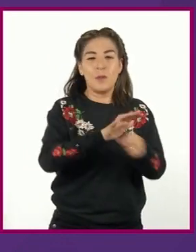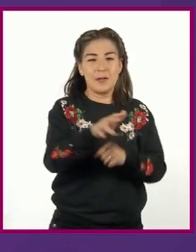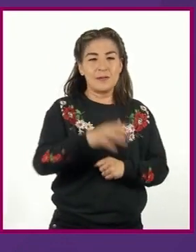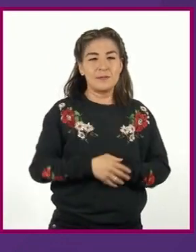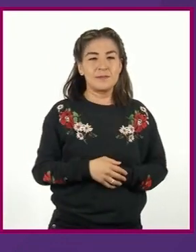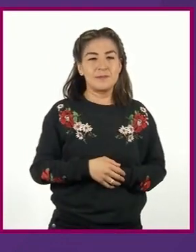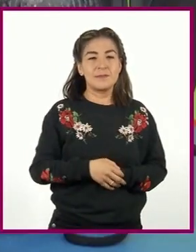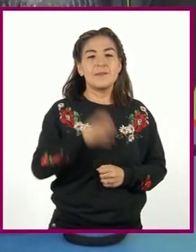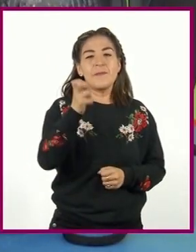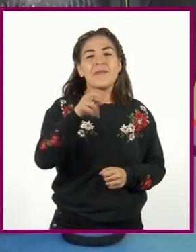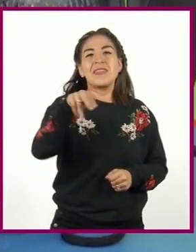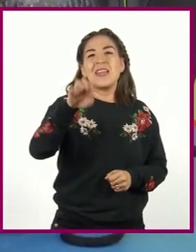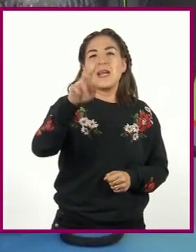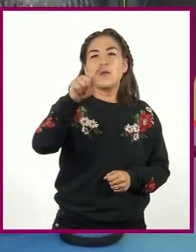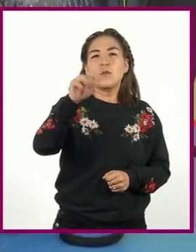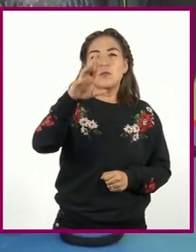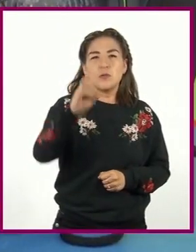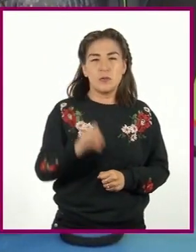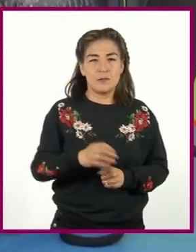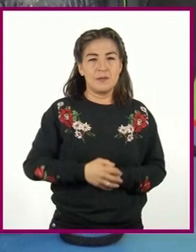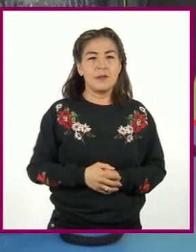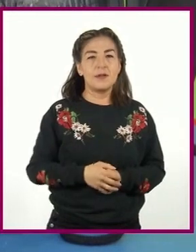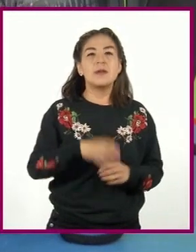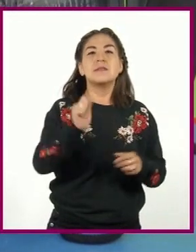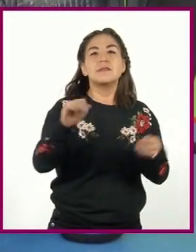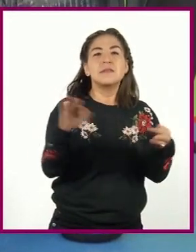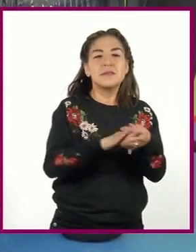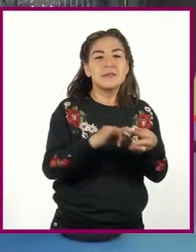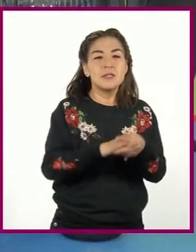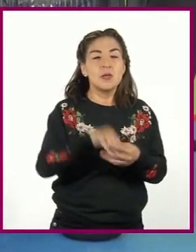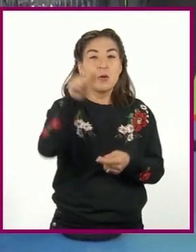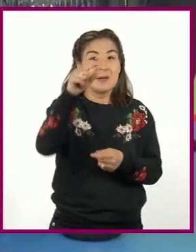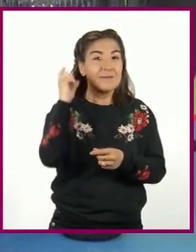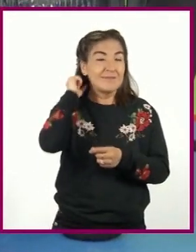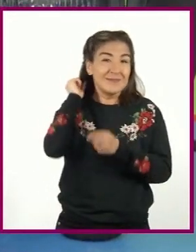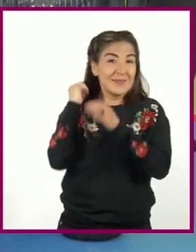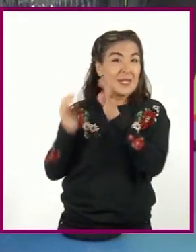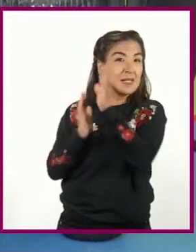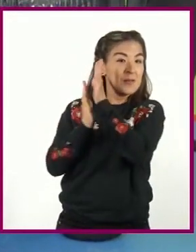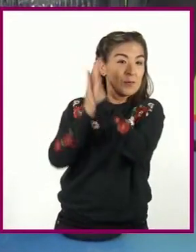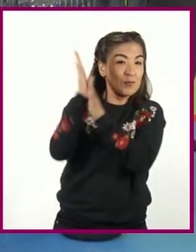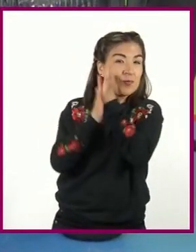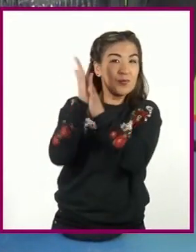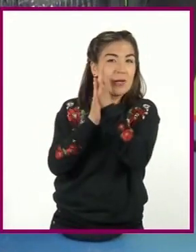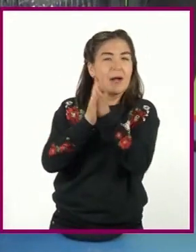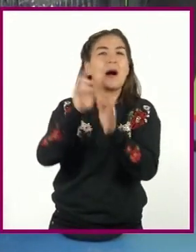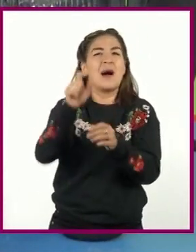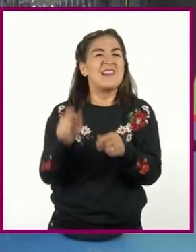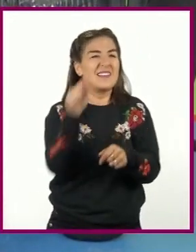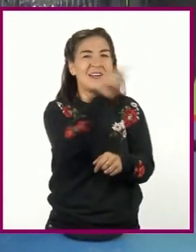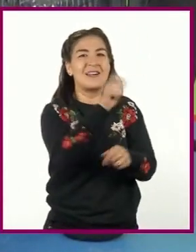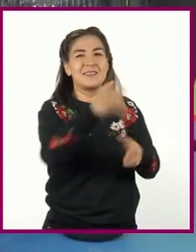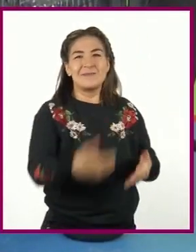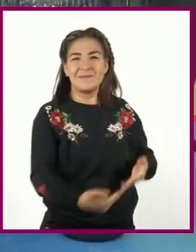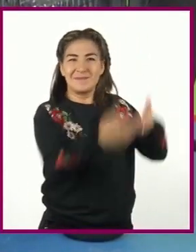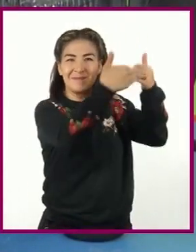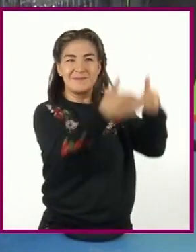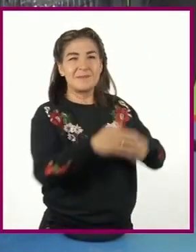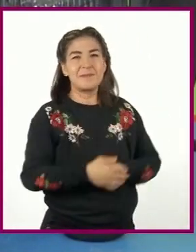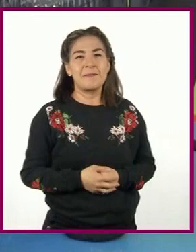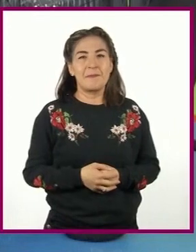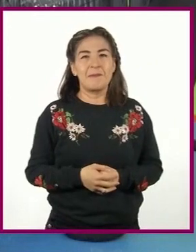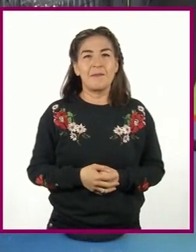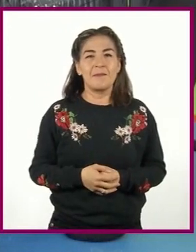cuerpo neutro. Un ejemplo sería acercar el globo que frotaste en tu cabello a una pared. Podrías observar que el globo